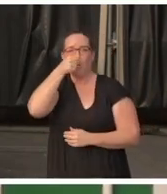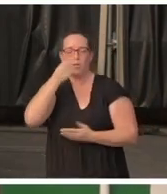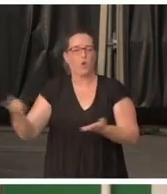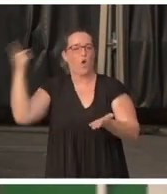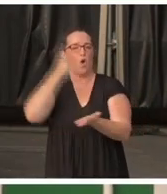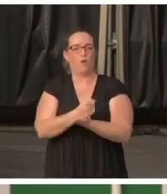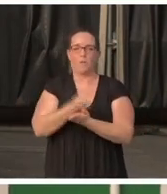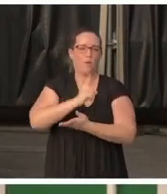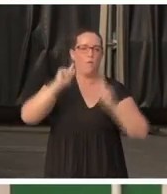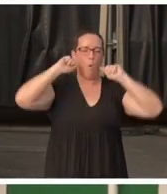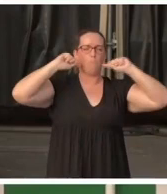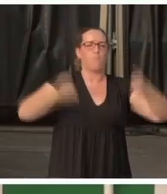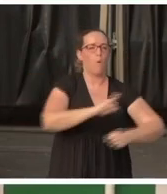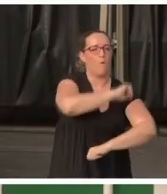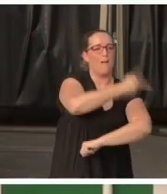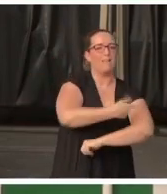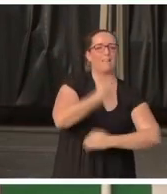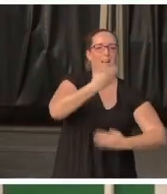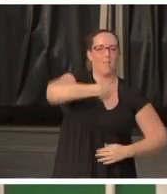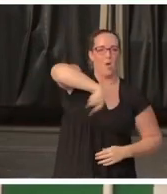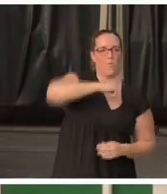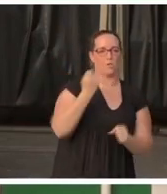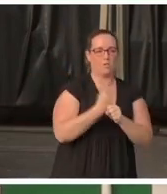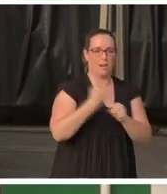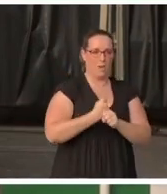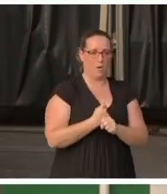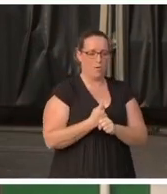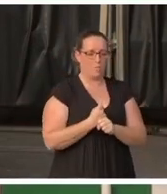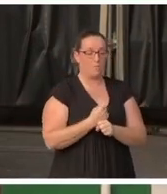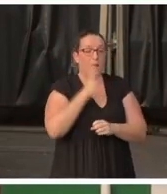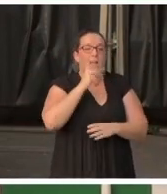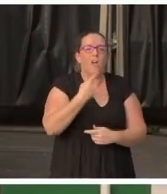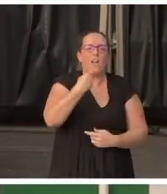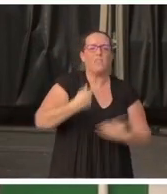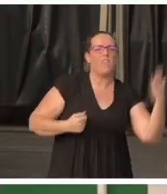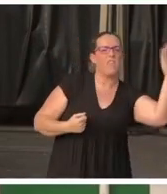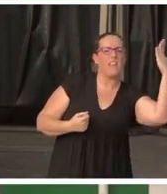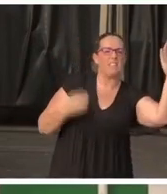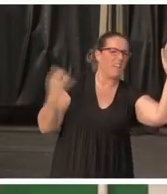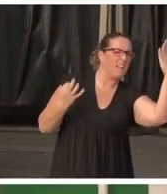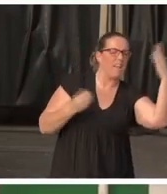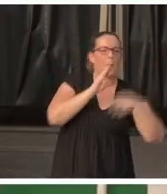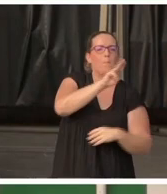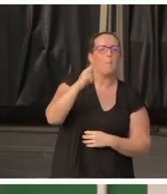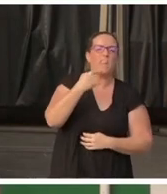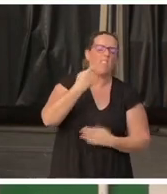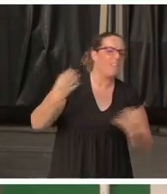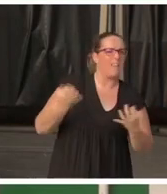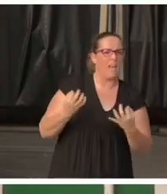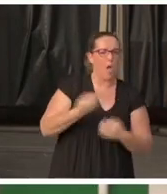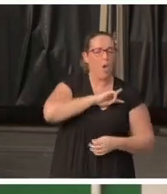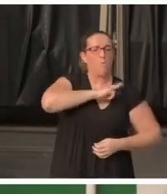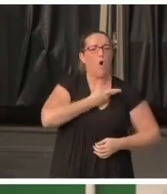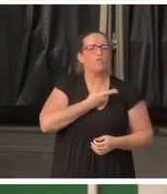adelante el trabajo como hemos venido nosotros haciendo. ¿Y qué vamos a hacer a decir de la derecha, del Partido Popular, de